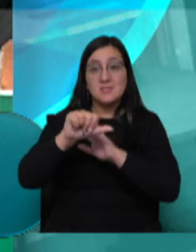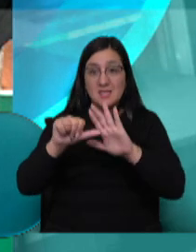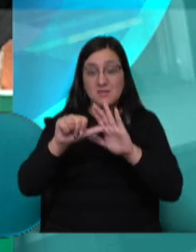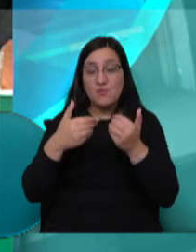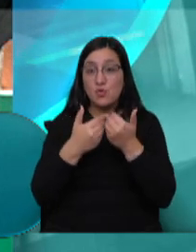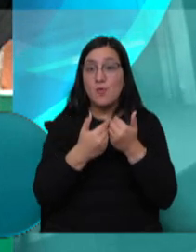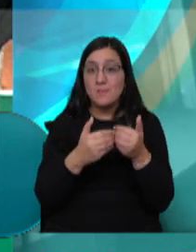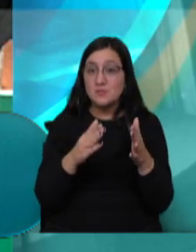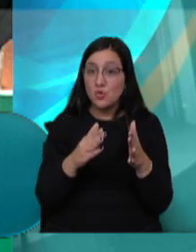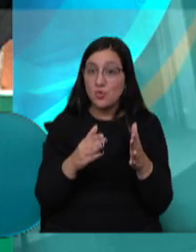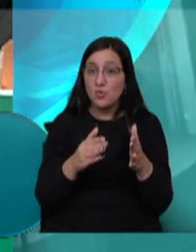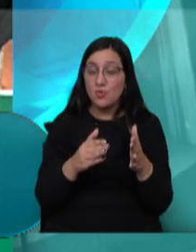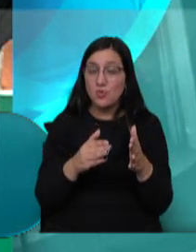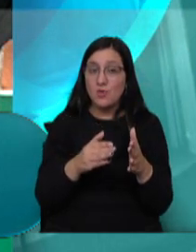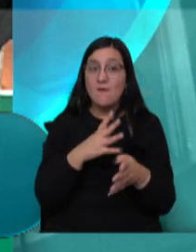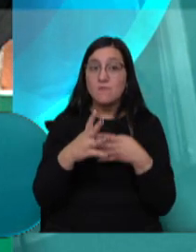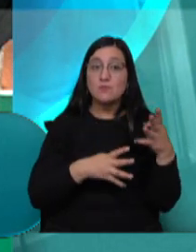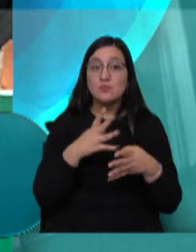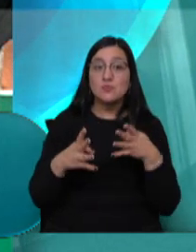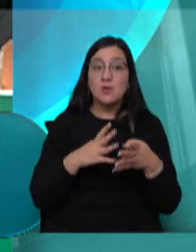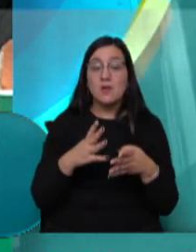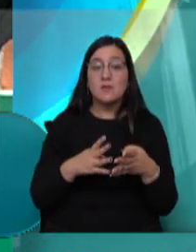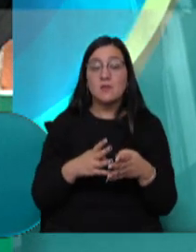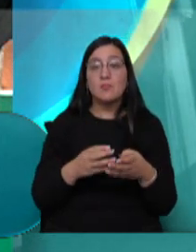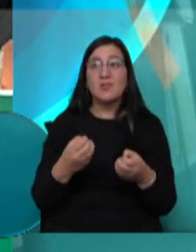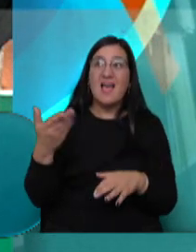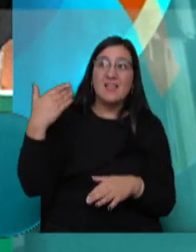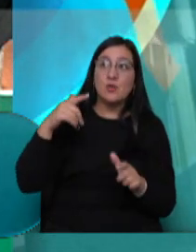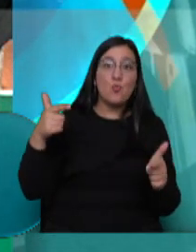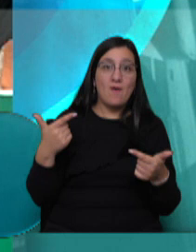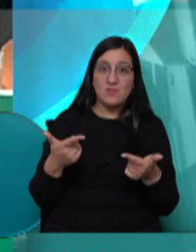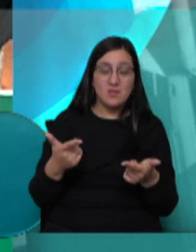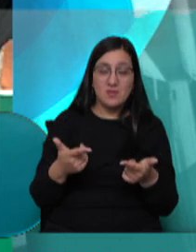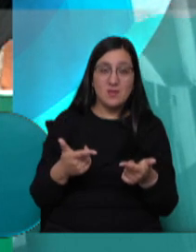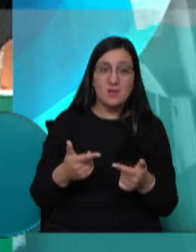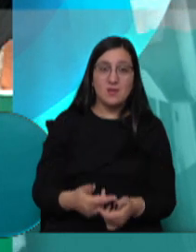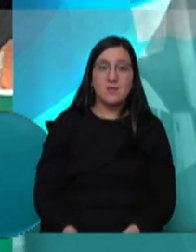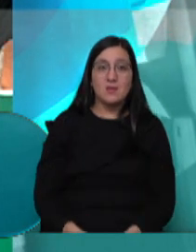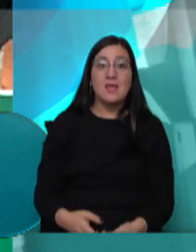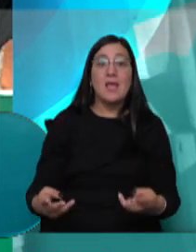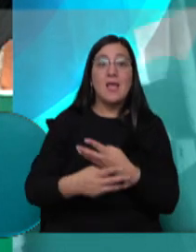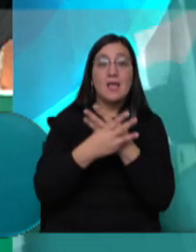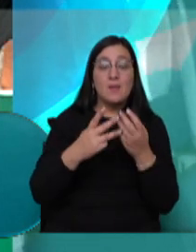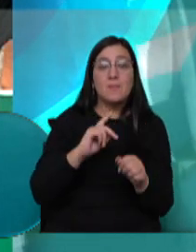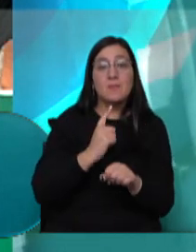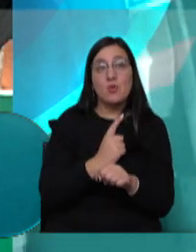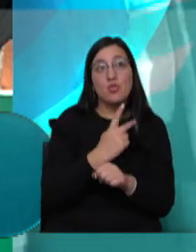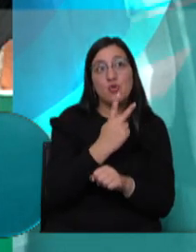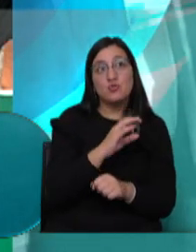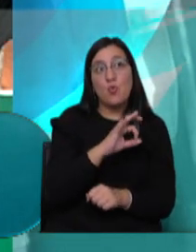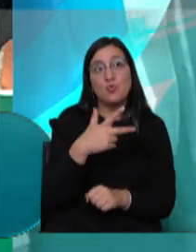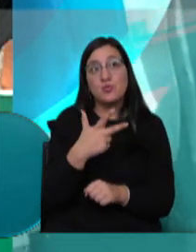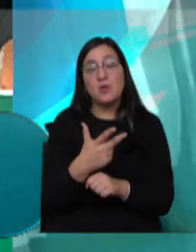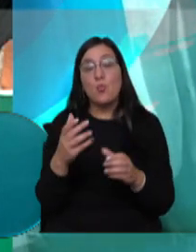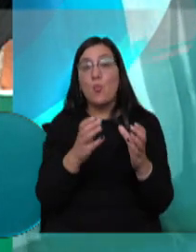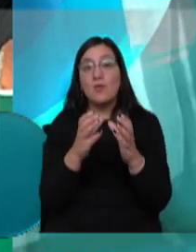empezó a funcionar esto del Panamericano de Clubes, porque antes no había Panamericano de Clubes, que es que van generalmente los primeros dos o tres cuadros